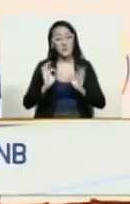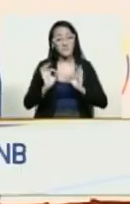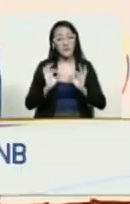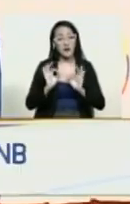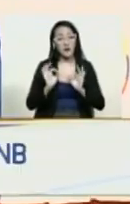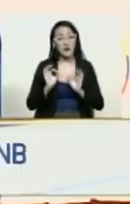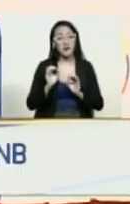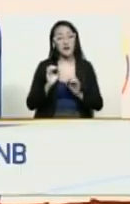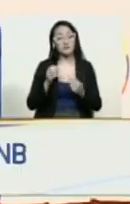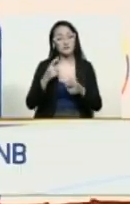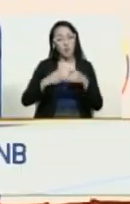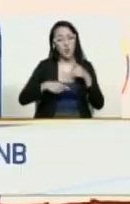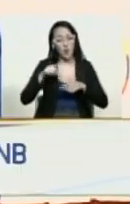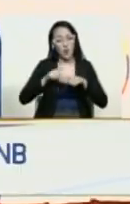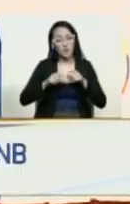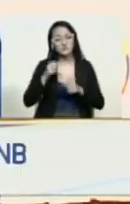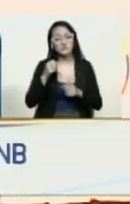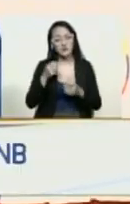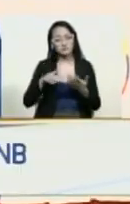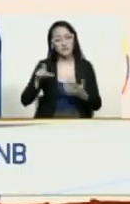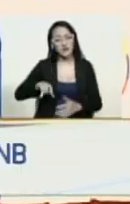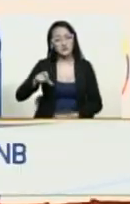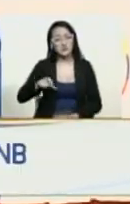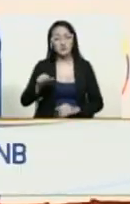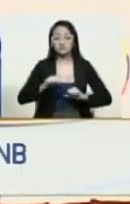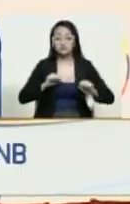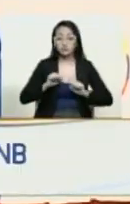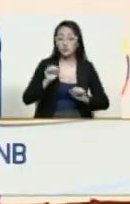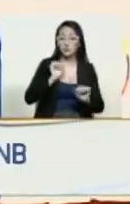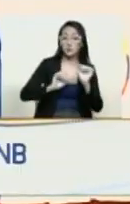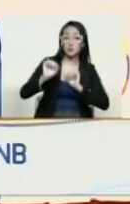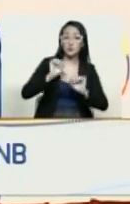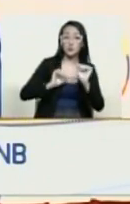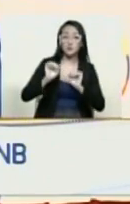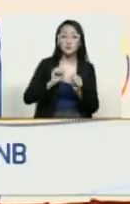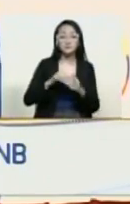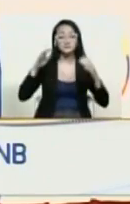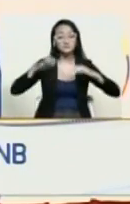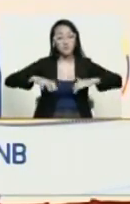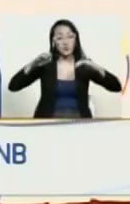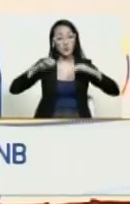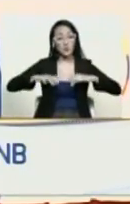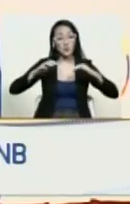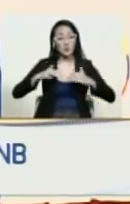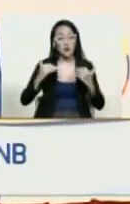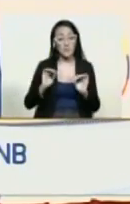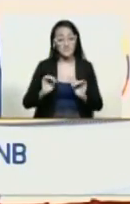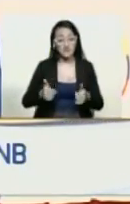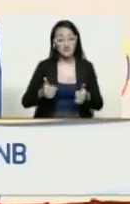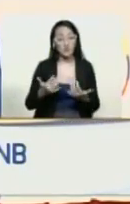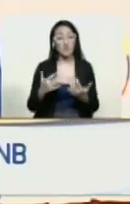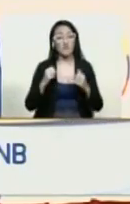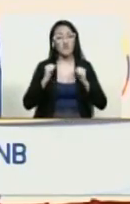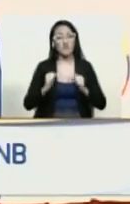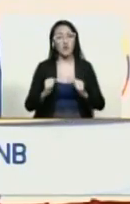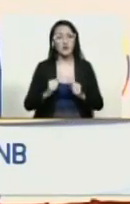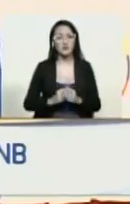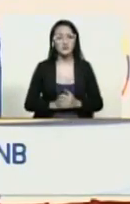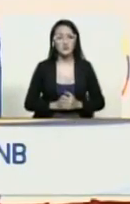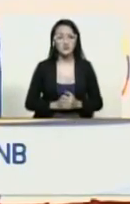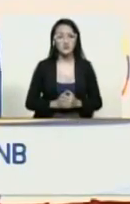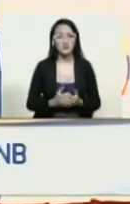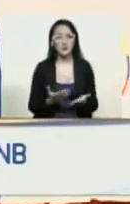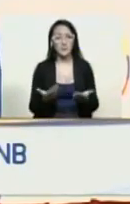tener los recursos necesarios y actuar frente a las lluvias que están llegando con fuerza al país. Me